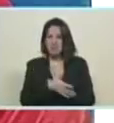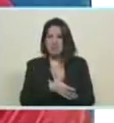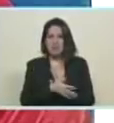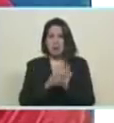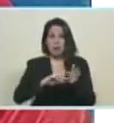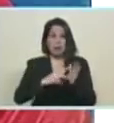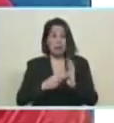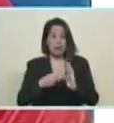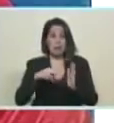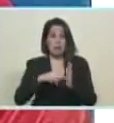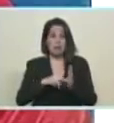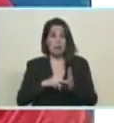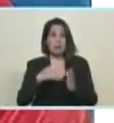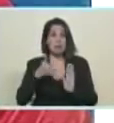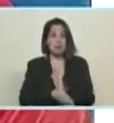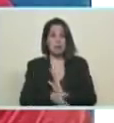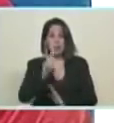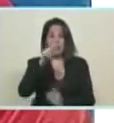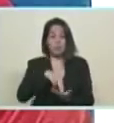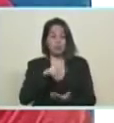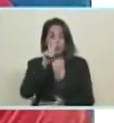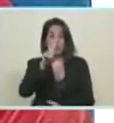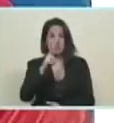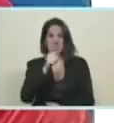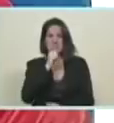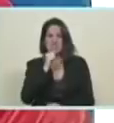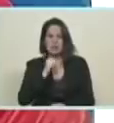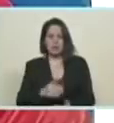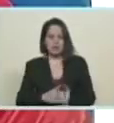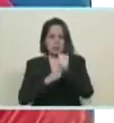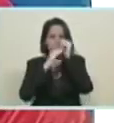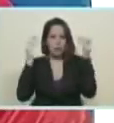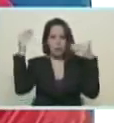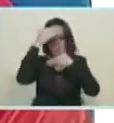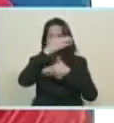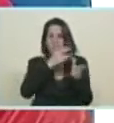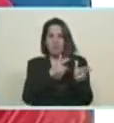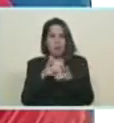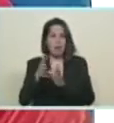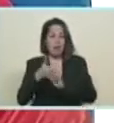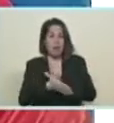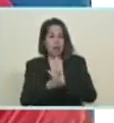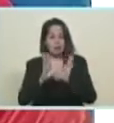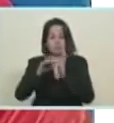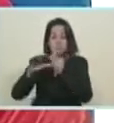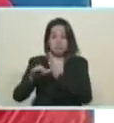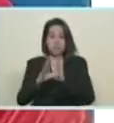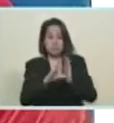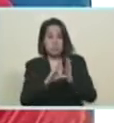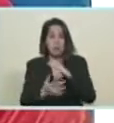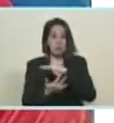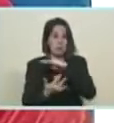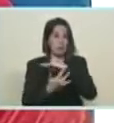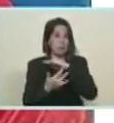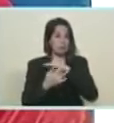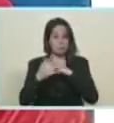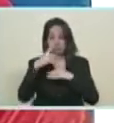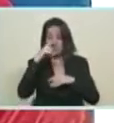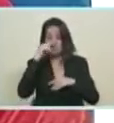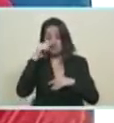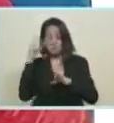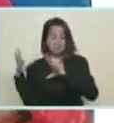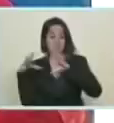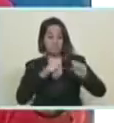del año 2002 lo encabezó la mafia meritocrática, tecnocrática,